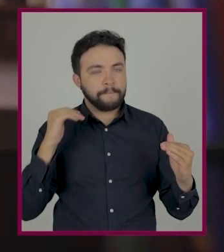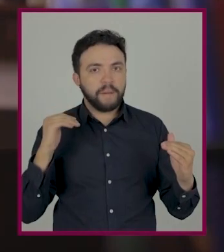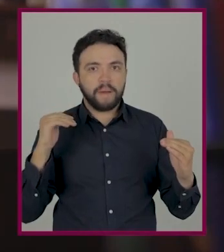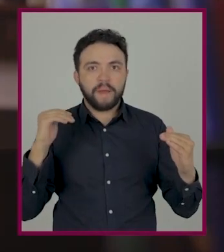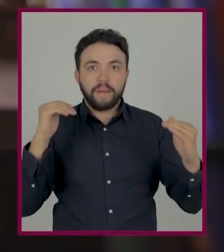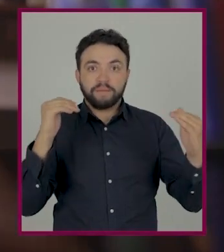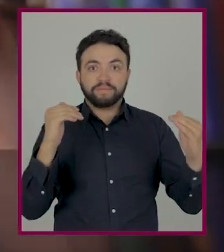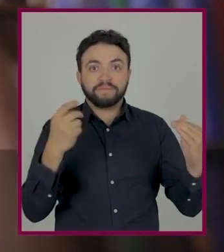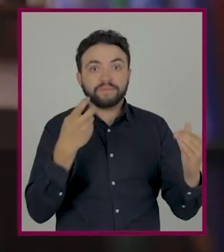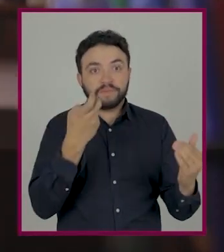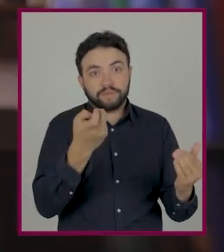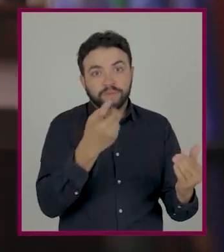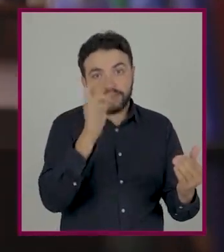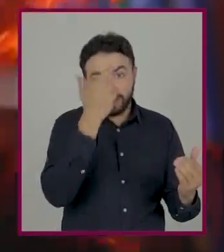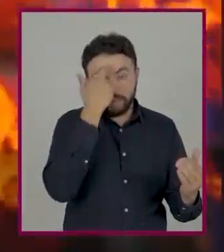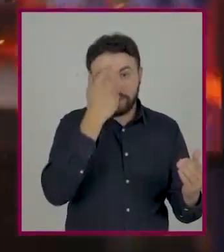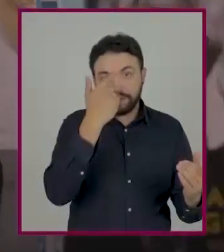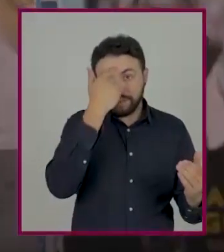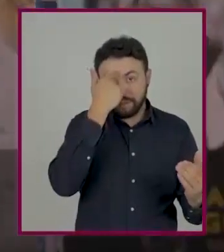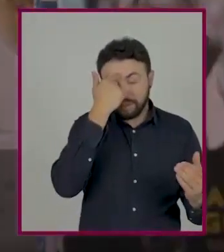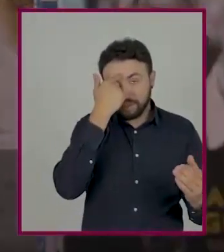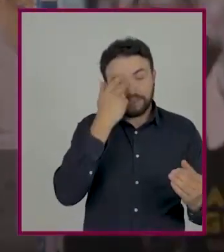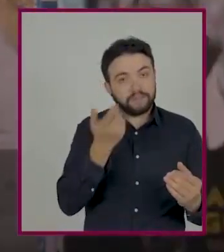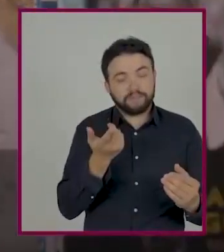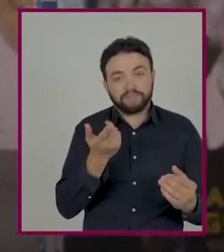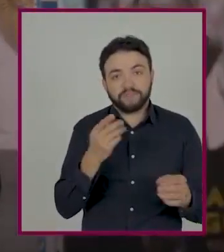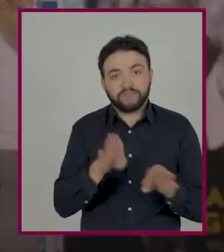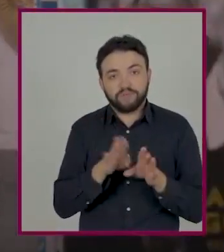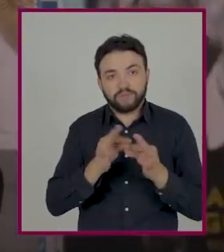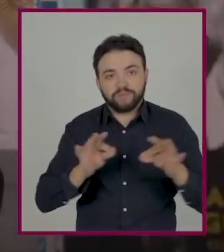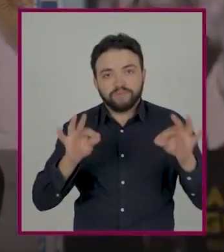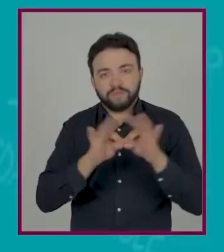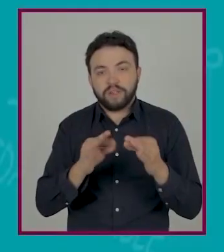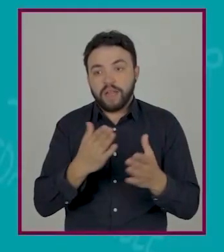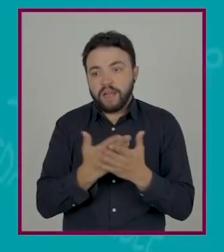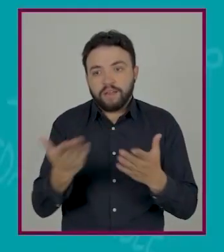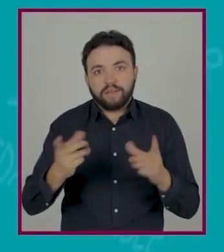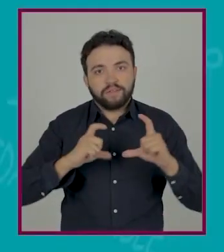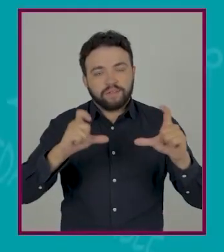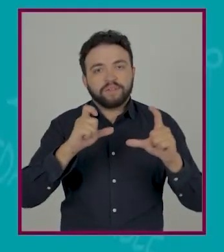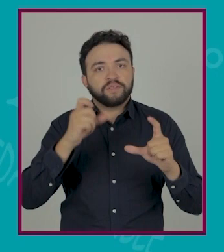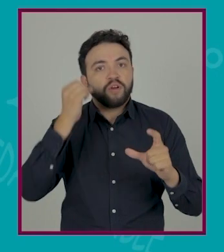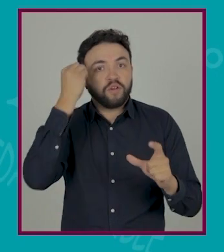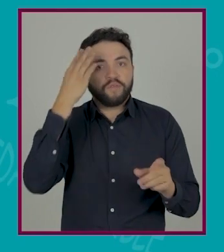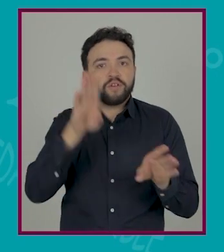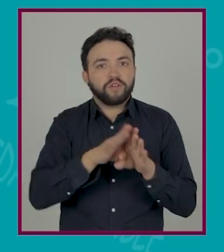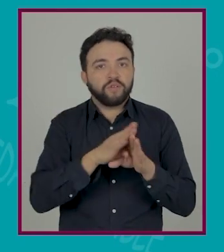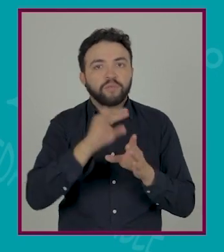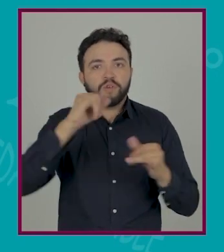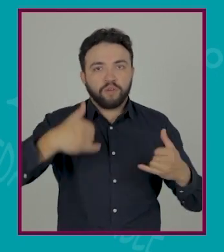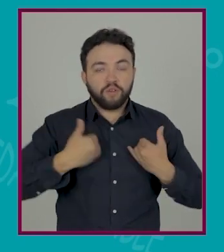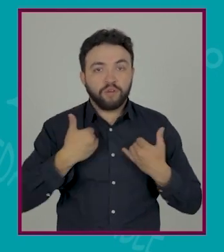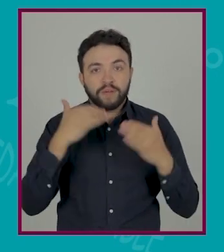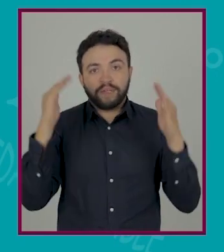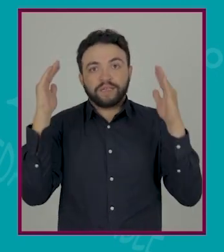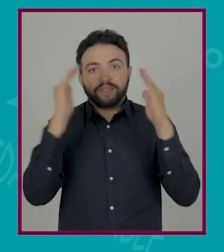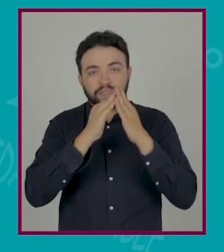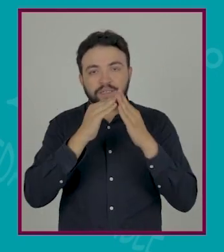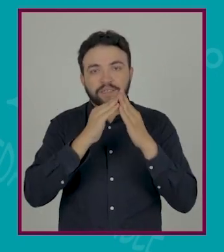que el conocimiento es poder. Hasta aquí el programa de hoy. No olviden visitarnos en